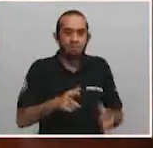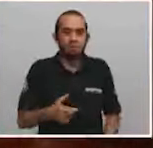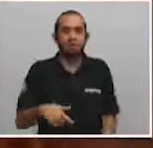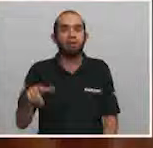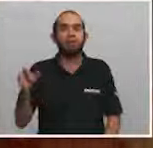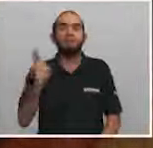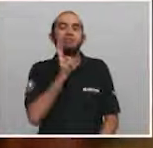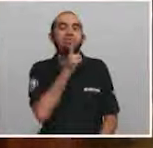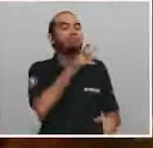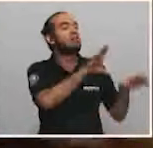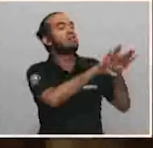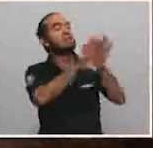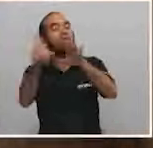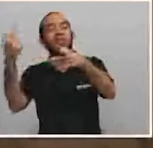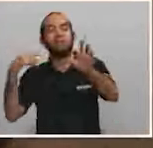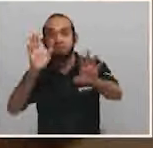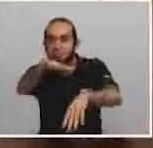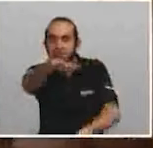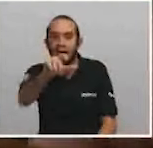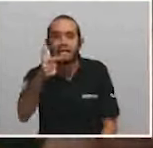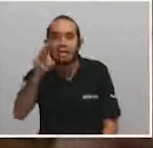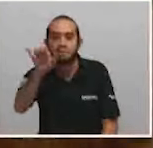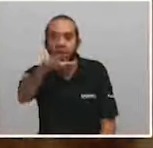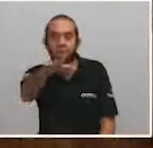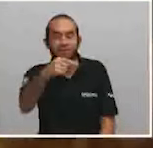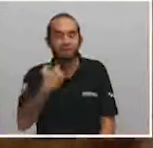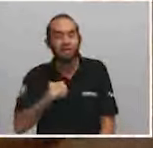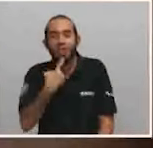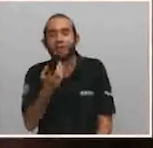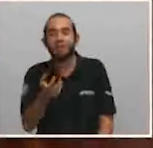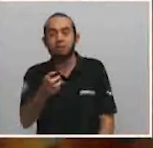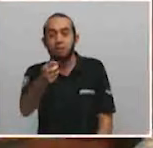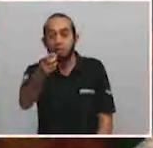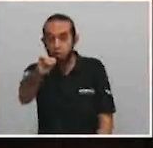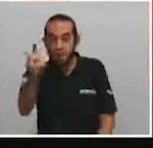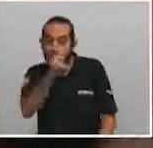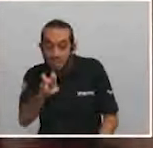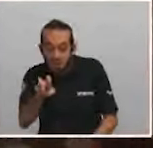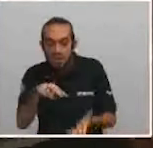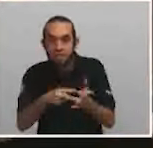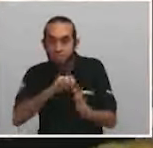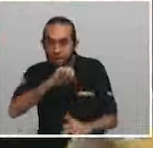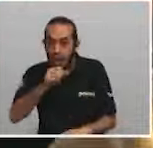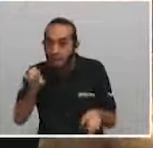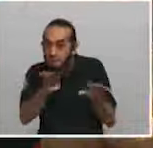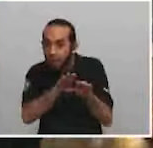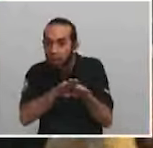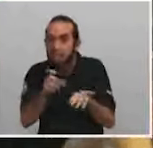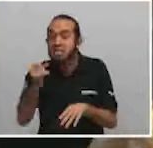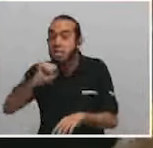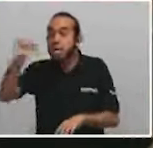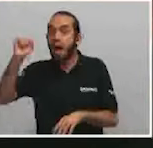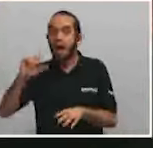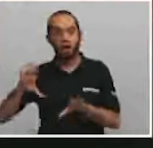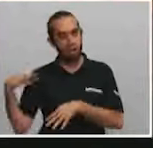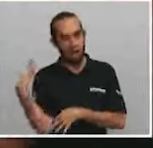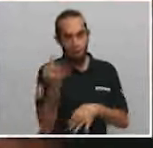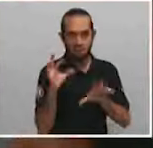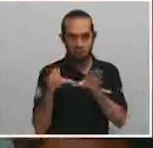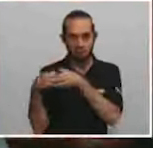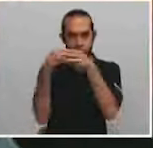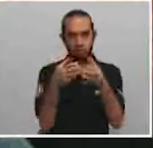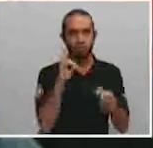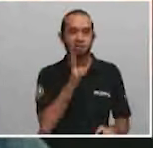No, pero digo yo, Guima. Pero Guima, digo yo que eso es empatando. Ahora, si ganando, llevas un restaurante, ¿o qué?